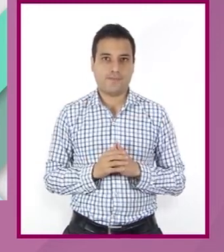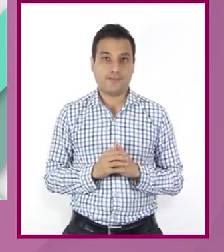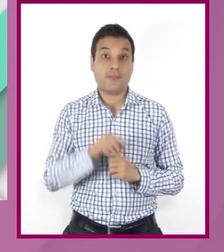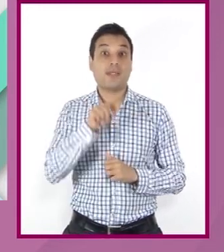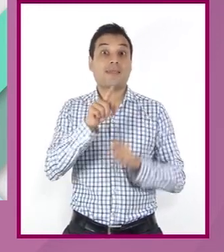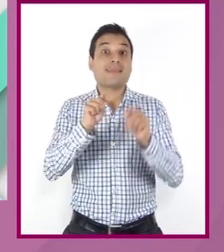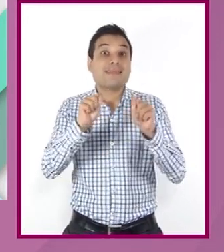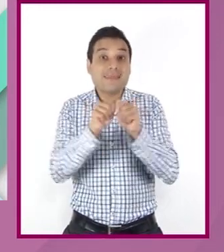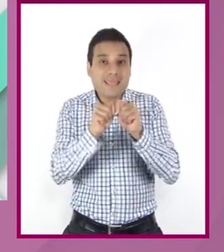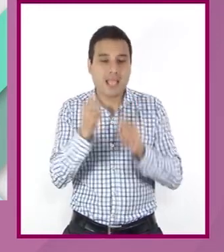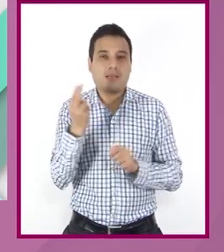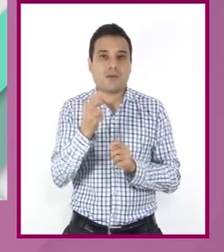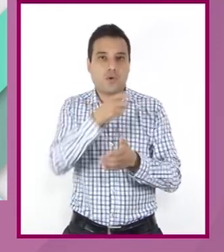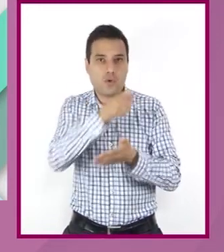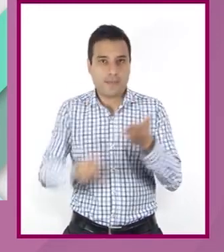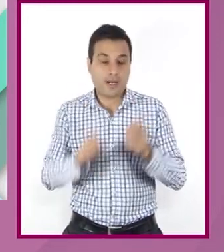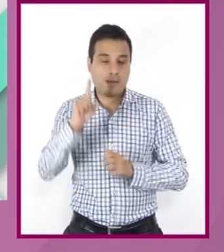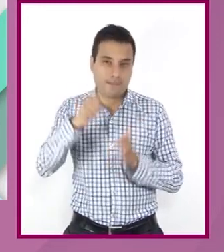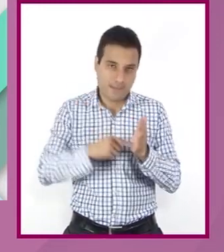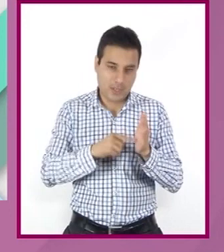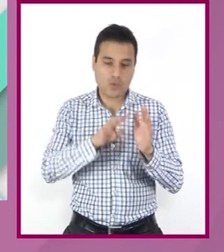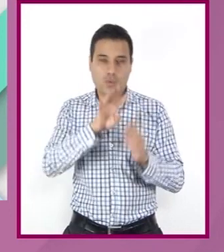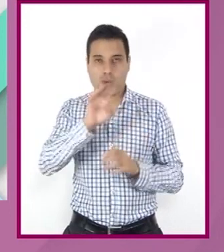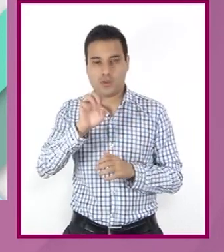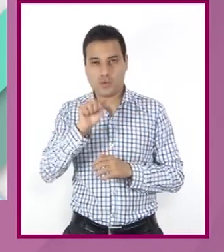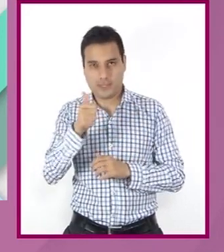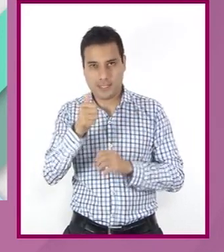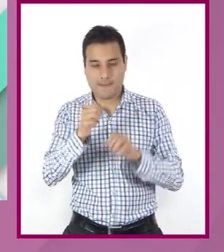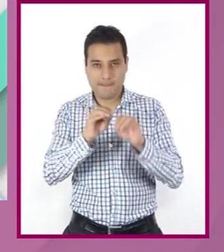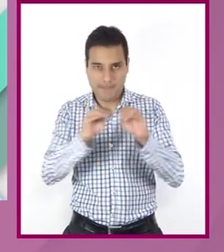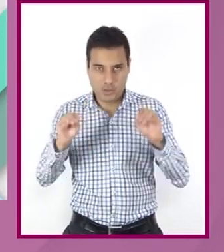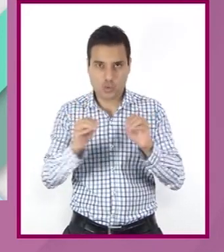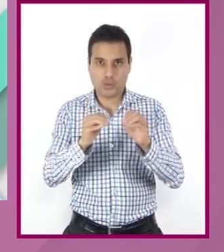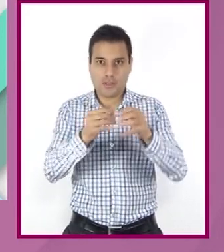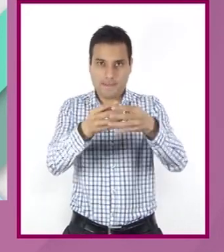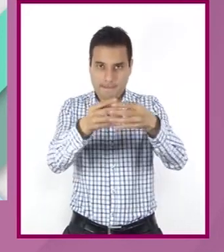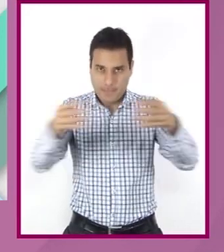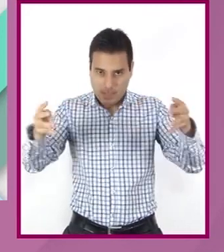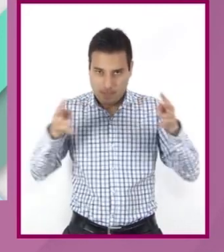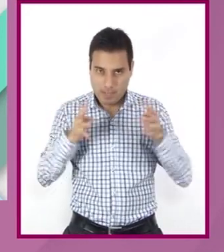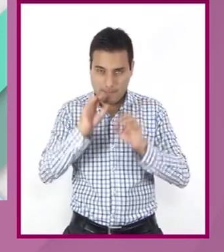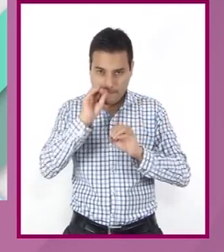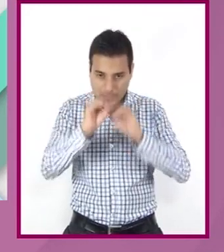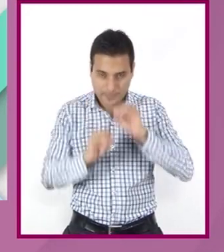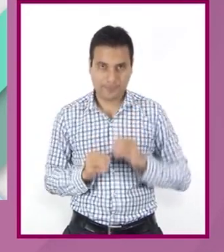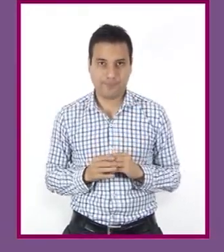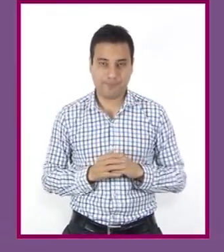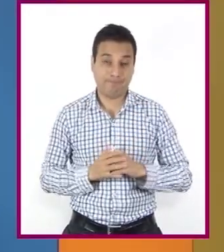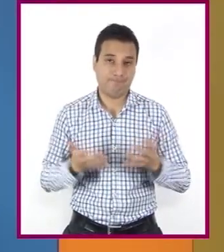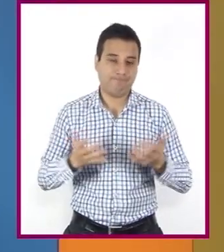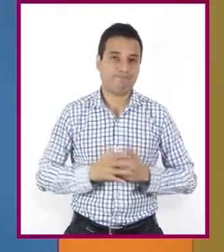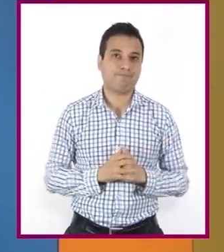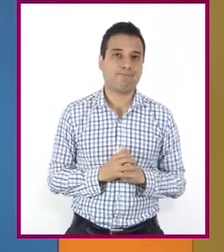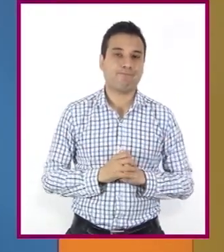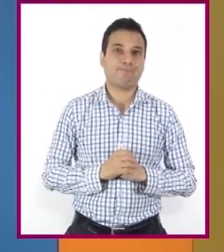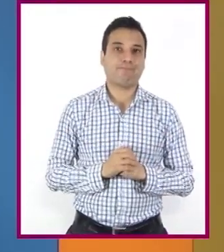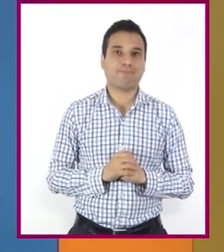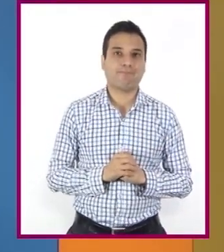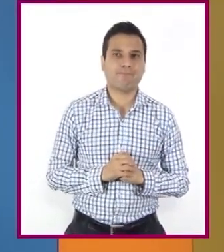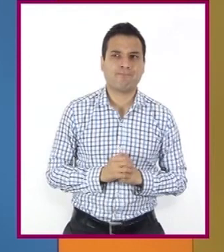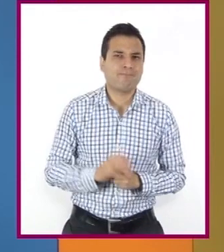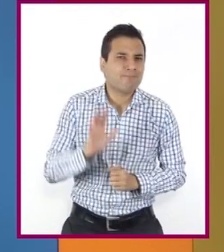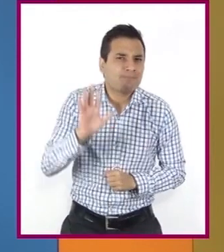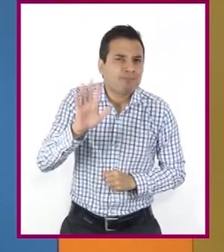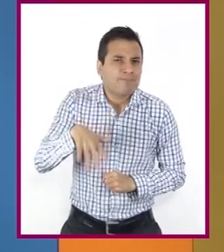tía necesita comprar 1411 metros de reja de alambre para cercar el terreno.